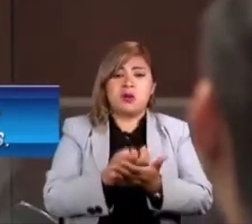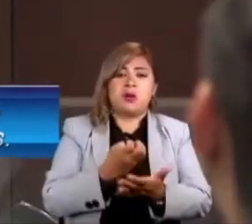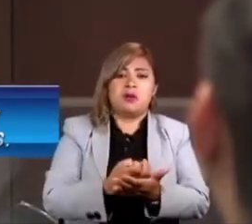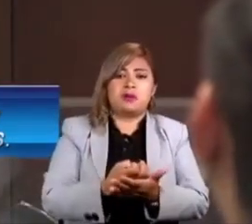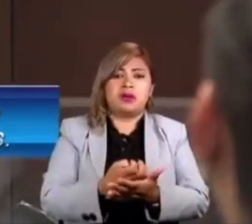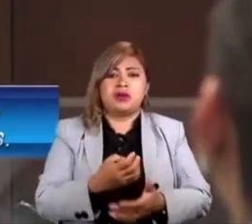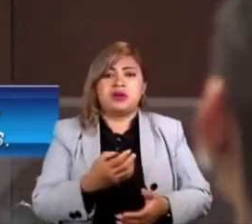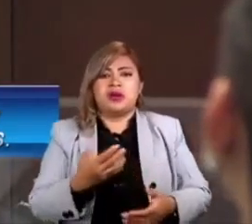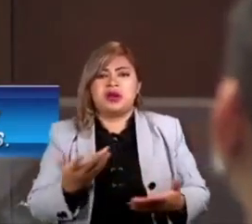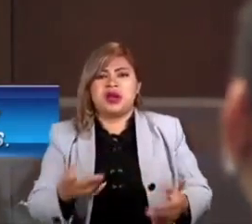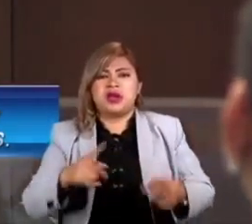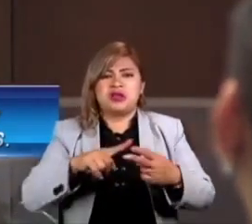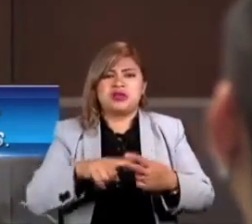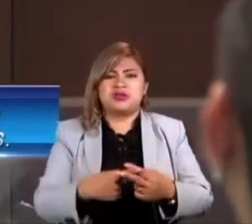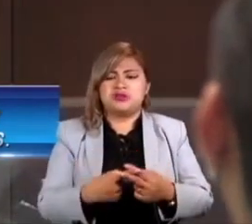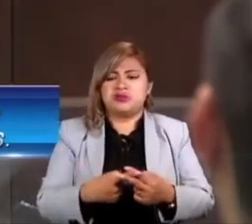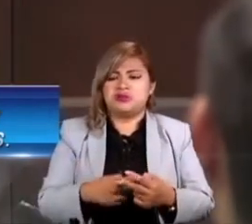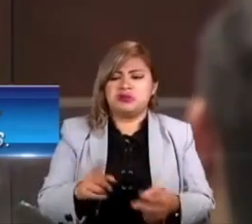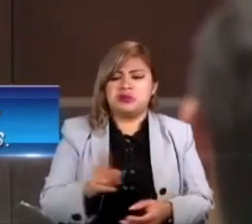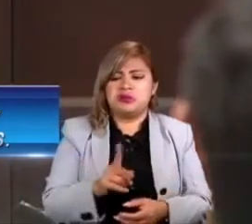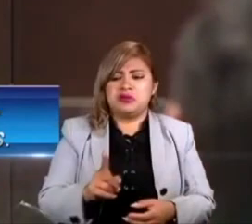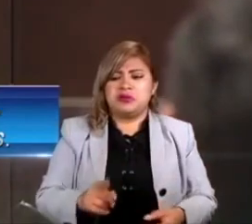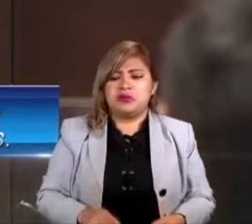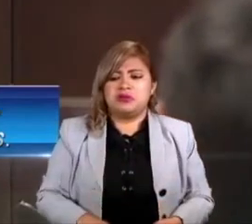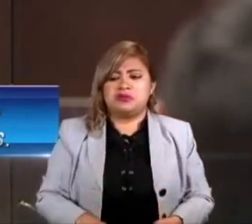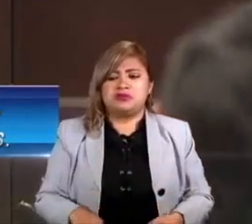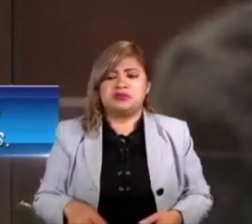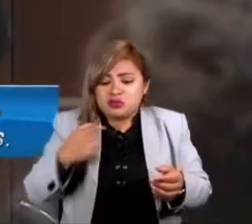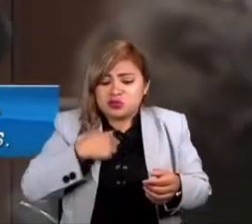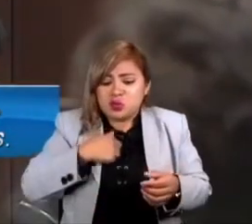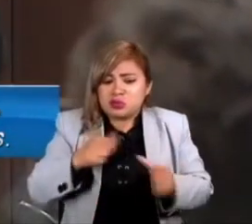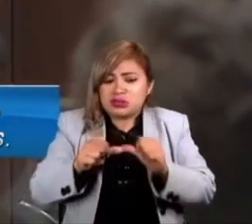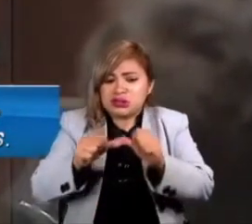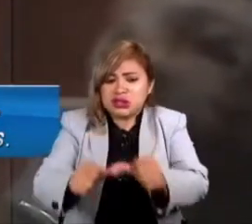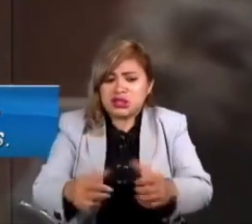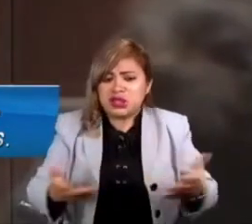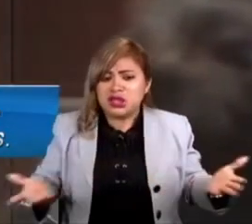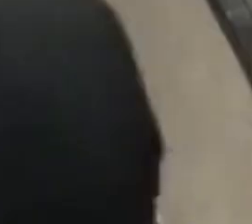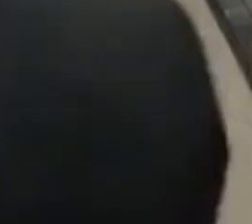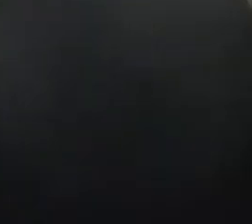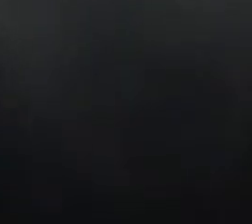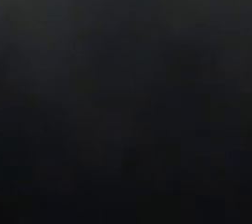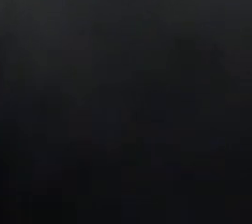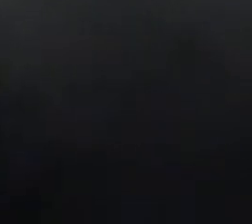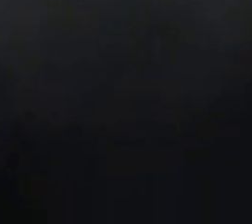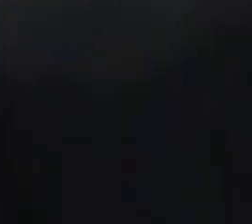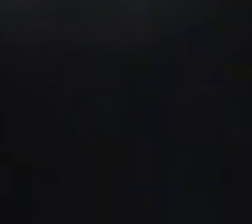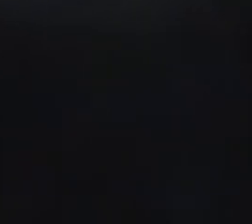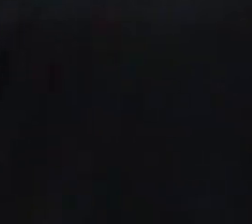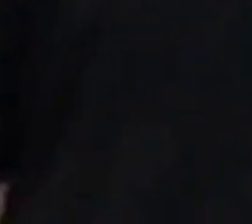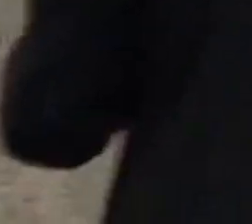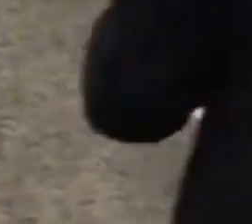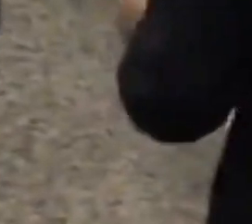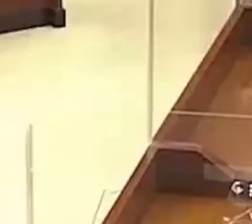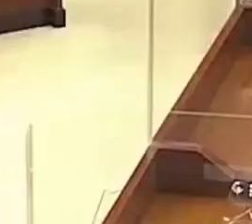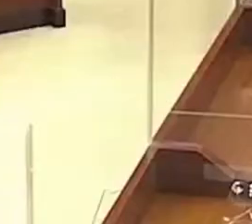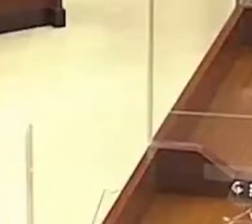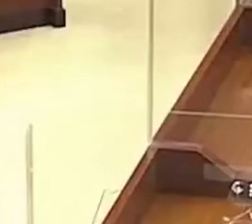andan con la misma historia, pero entonces lástima que no pude seguir. Mucha gente no entiende qué es una política anticíclica.